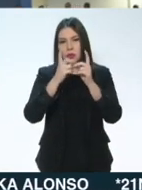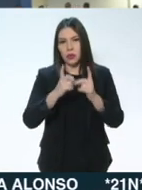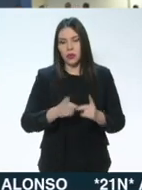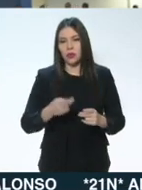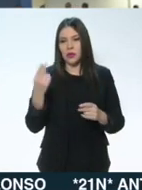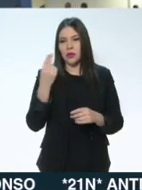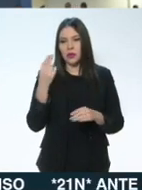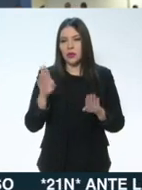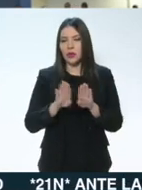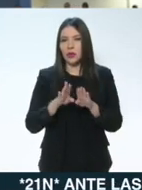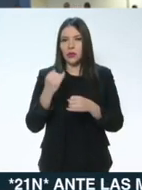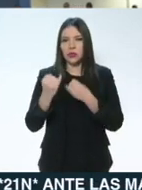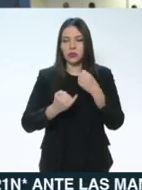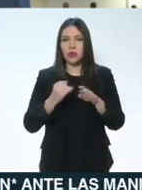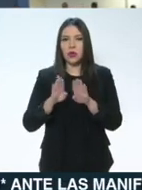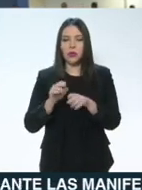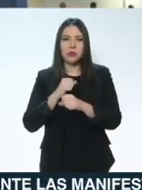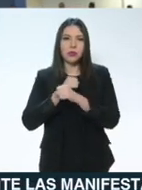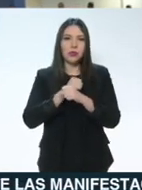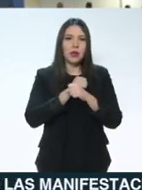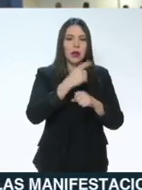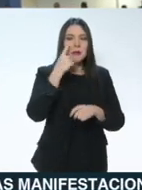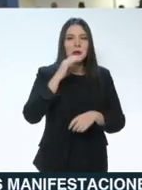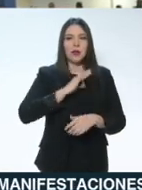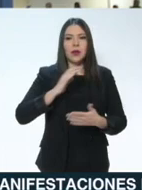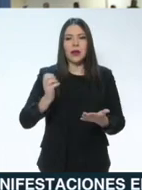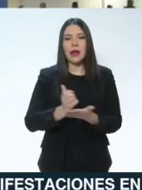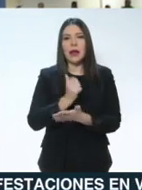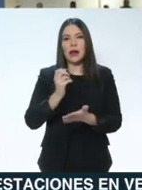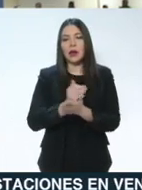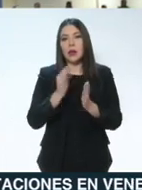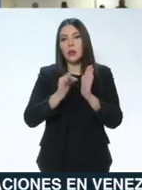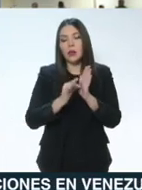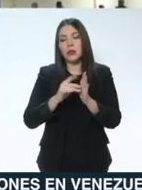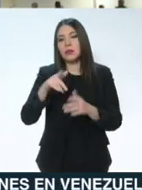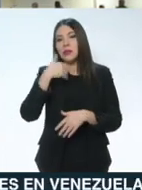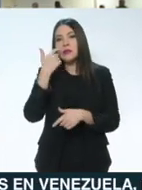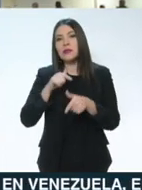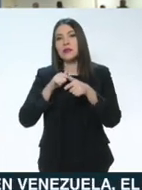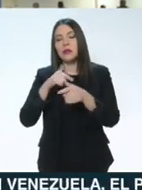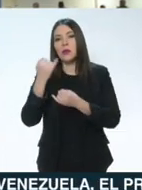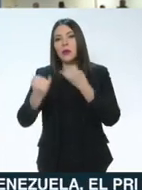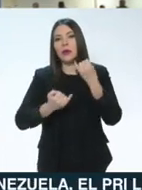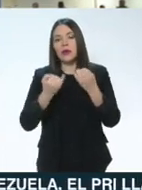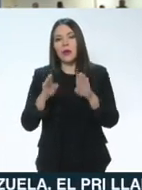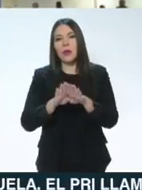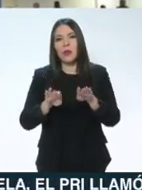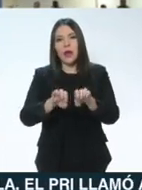el score bajo para mantener esos puntos y pues bueno, vamos a seguir jugando en defensa como equipo para